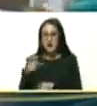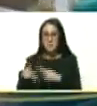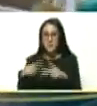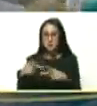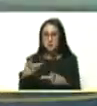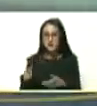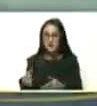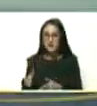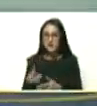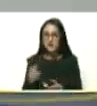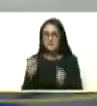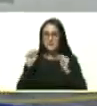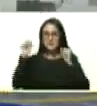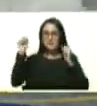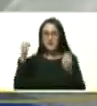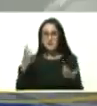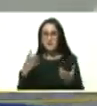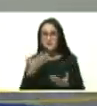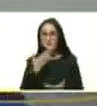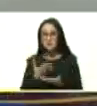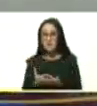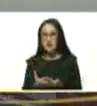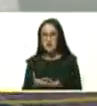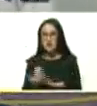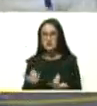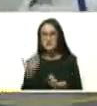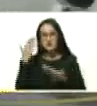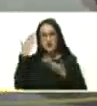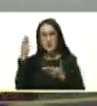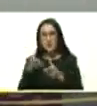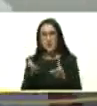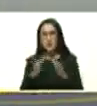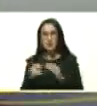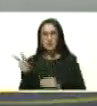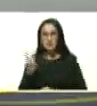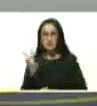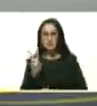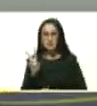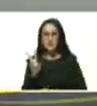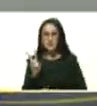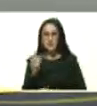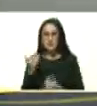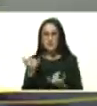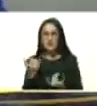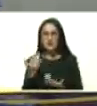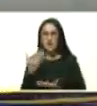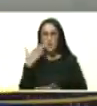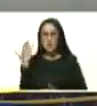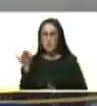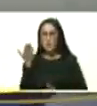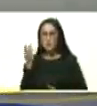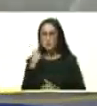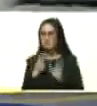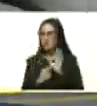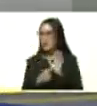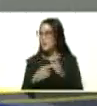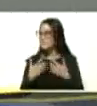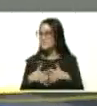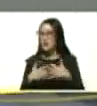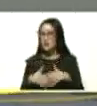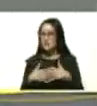procesar es vencer, presidente. Muchísimas gracias. Saludos a toda Venezuela y presento con gran orgullo esta planta